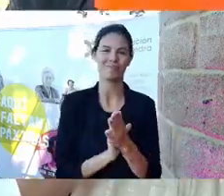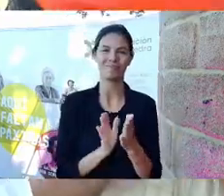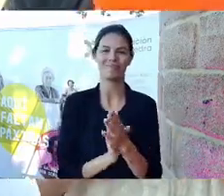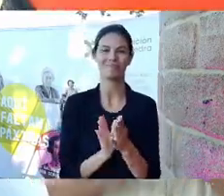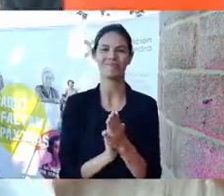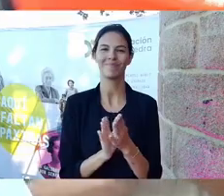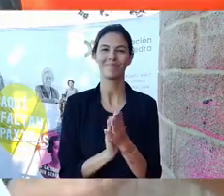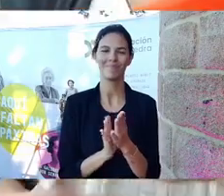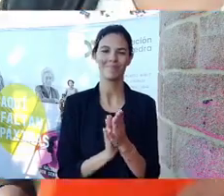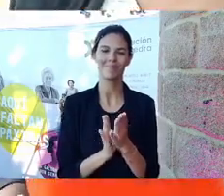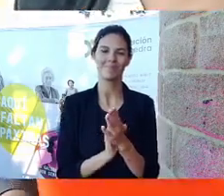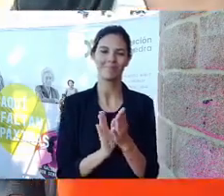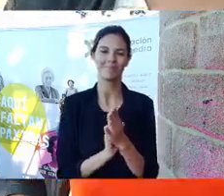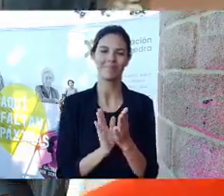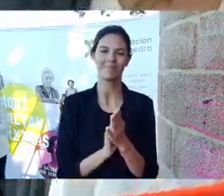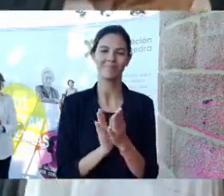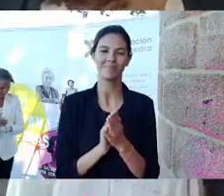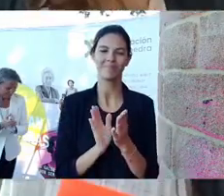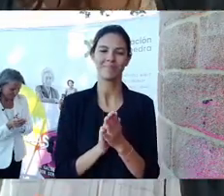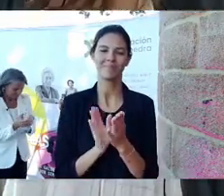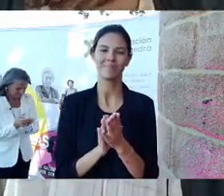Gracias.